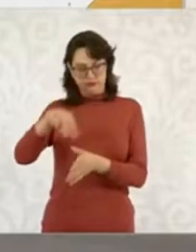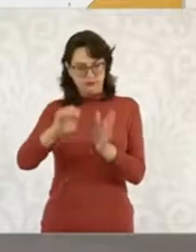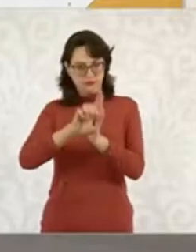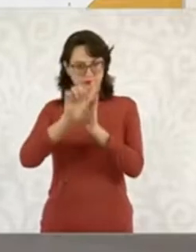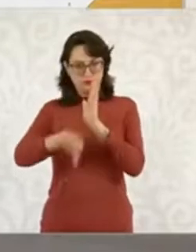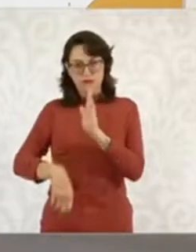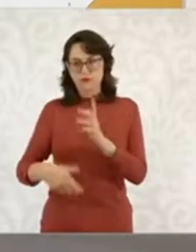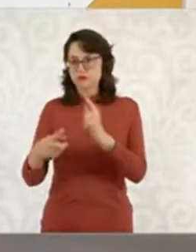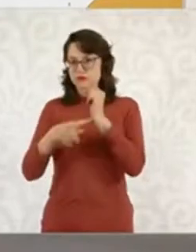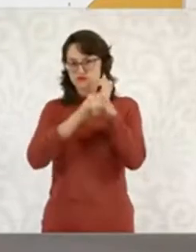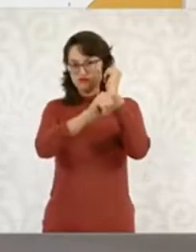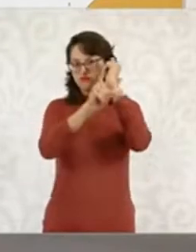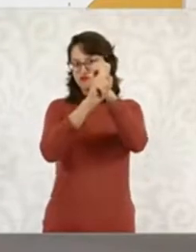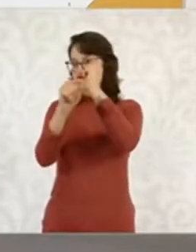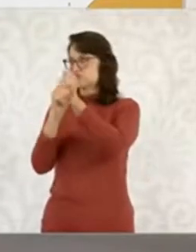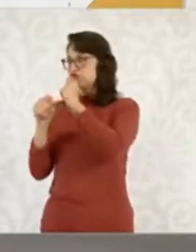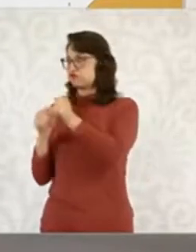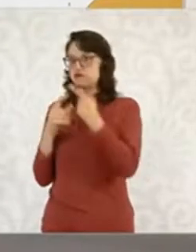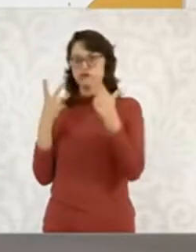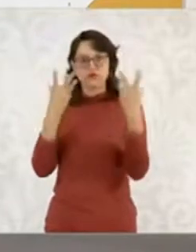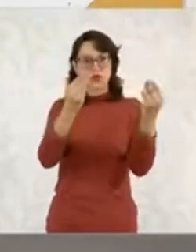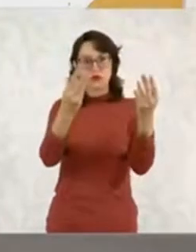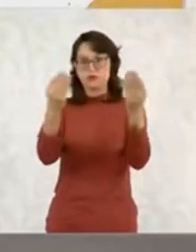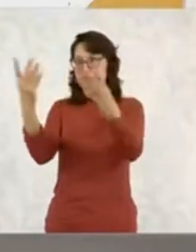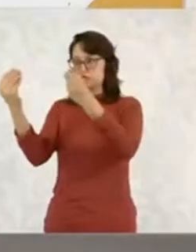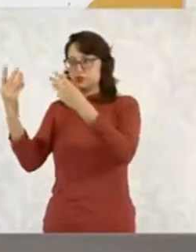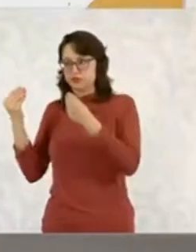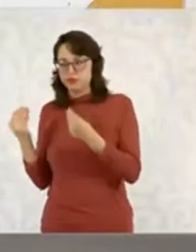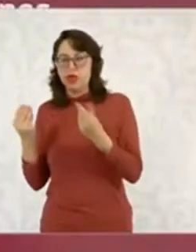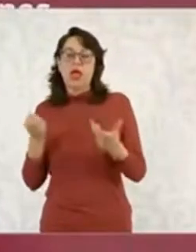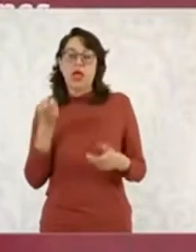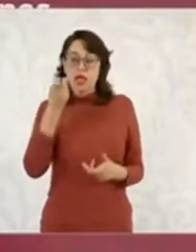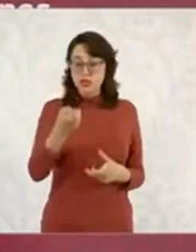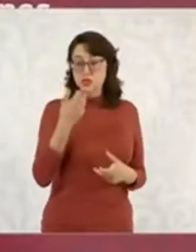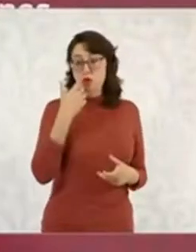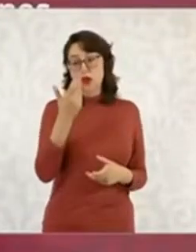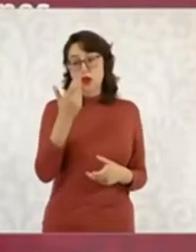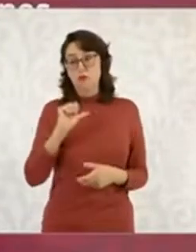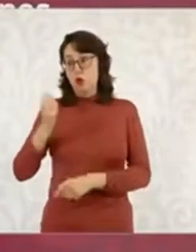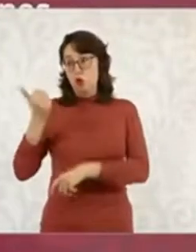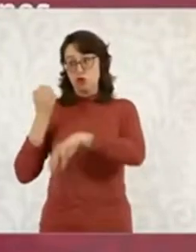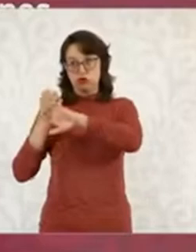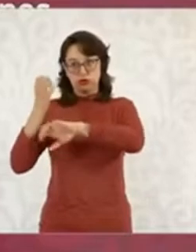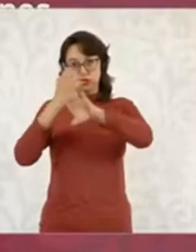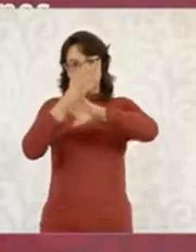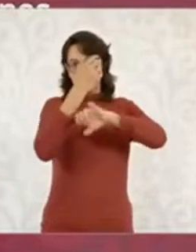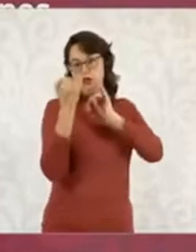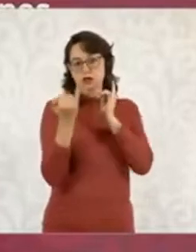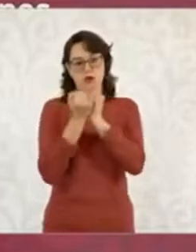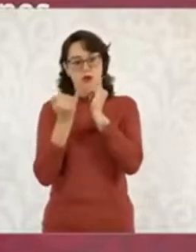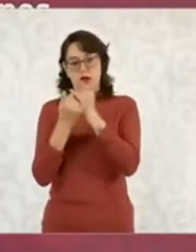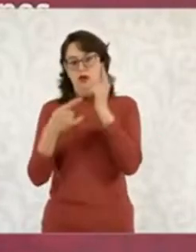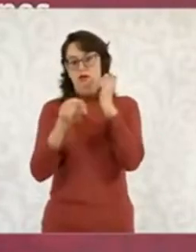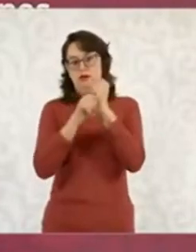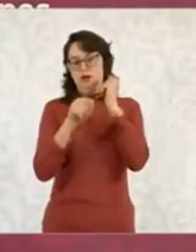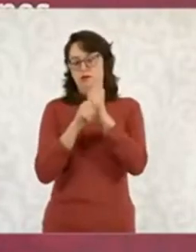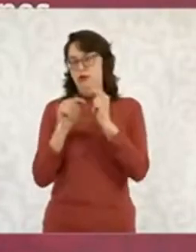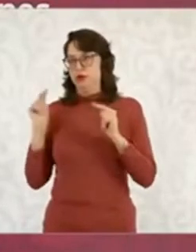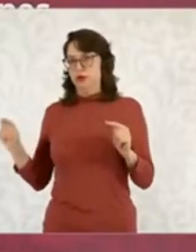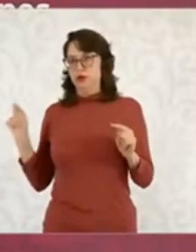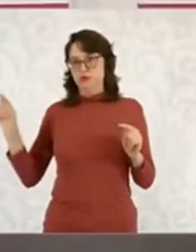mejores prácticas. Y tenemos, digamos, muy buenas prácticas, muy buenas experiencias en la Ciudad de México y es parte de lo que hoy se trabaja con los estados que están desarrollando proyectos